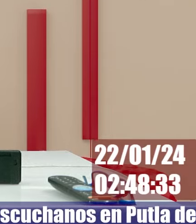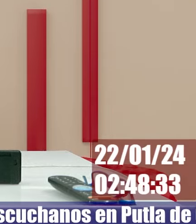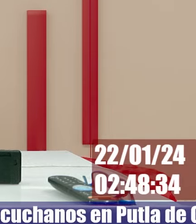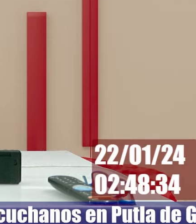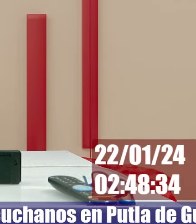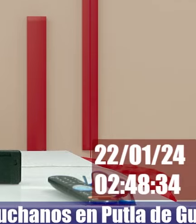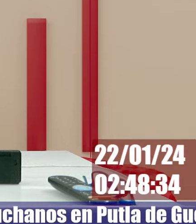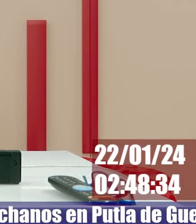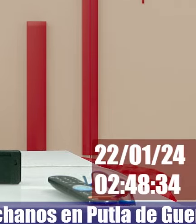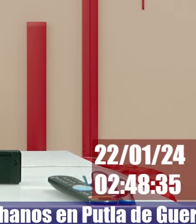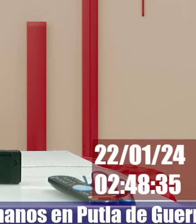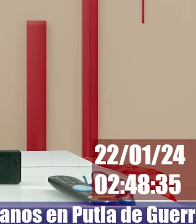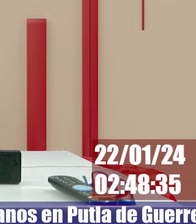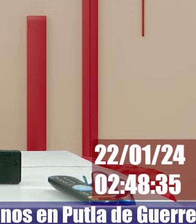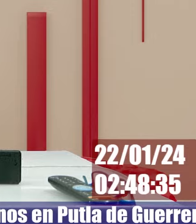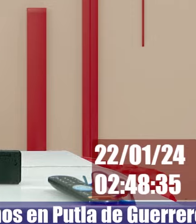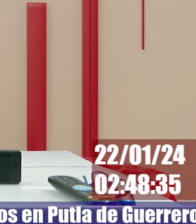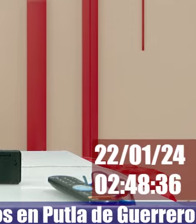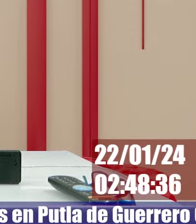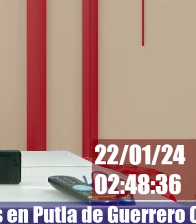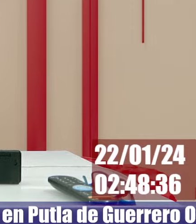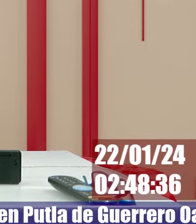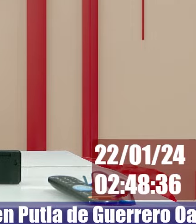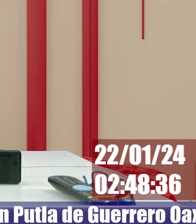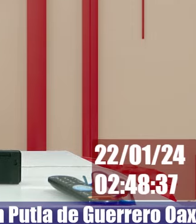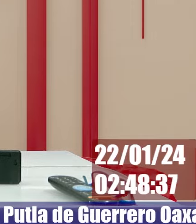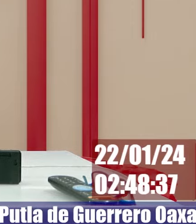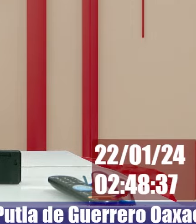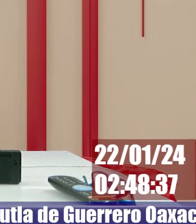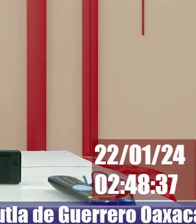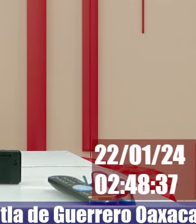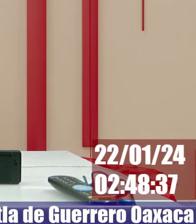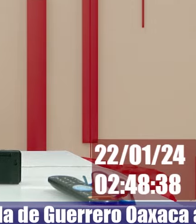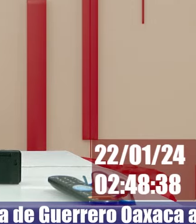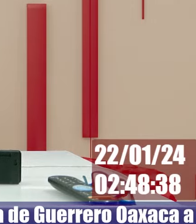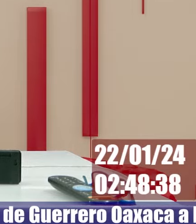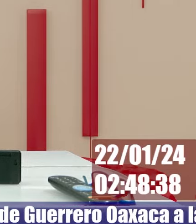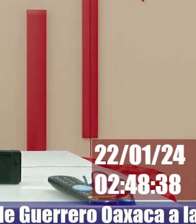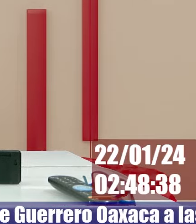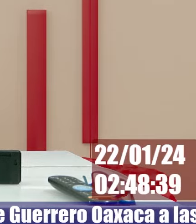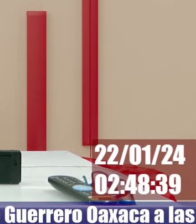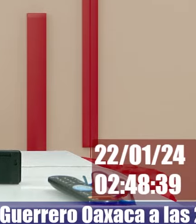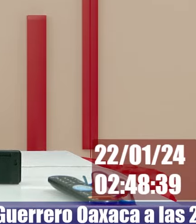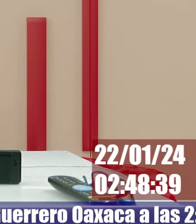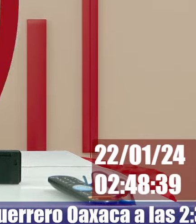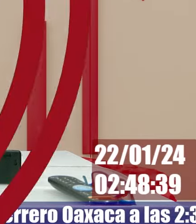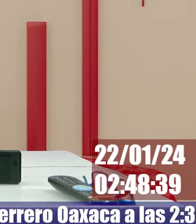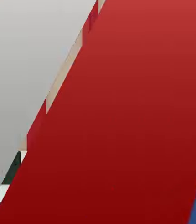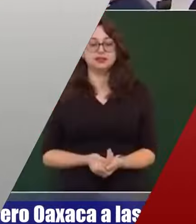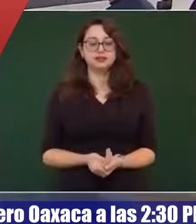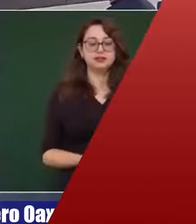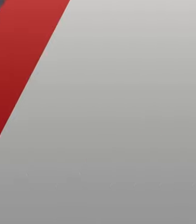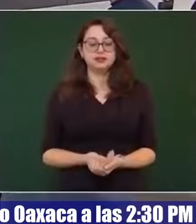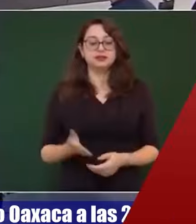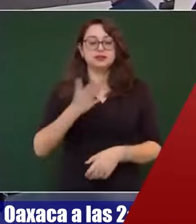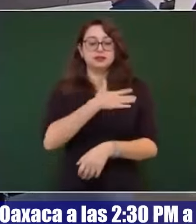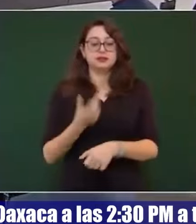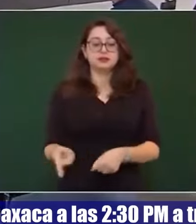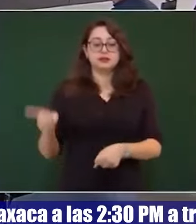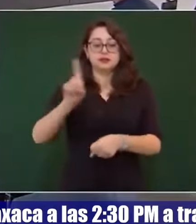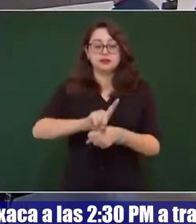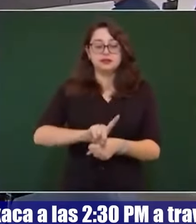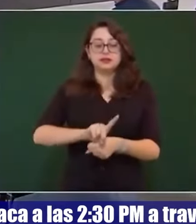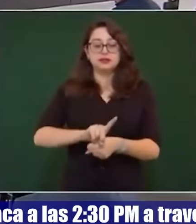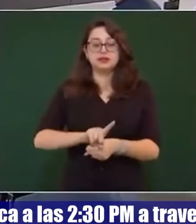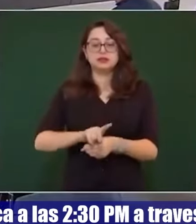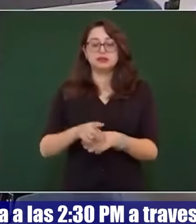y finalmente se suspende ya veremos Por lo pronto esta mañana Desde Querétaro el comisario general de la guardia